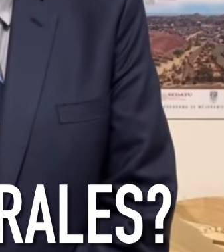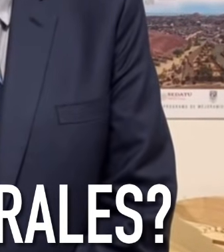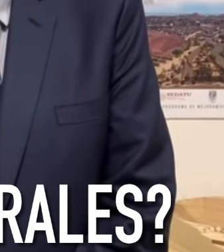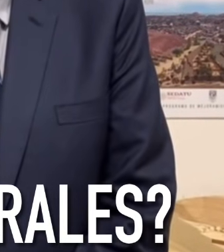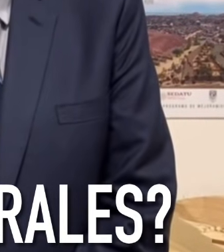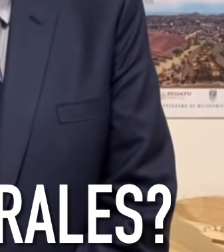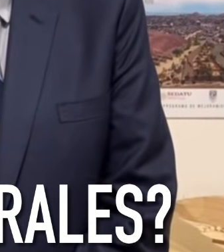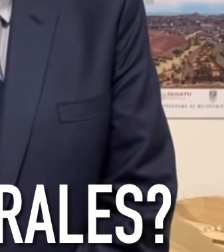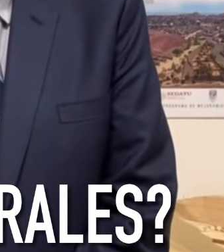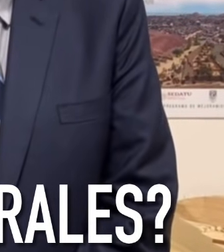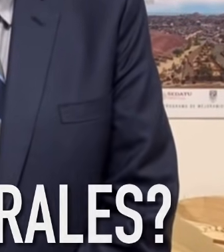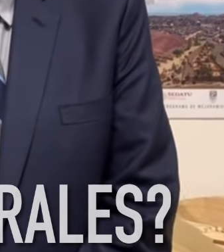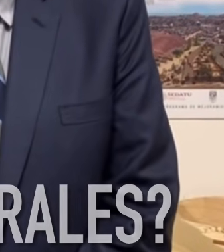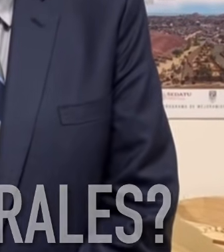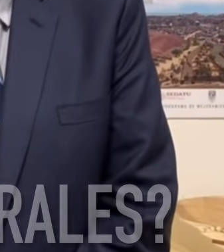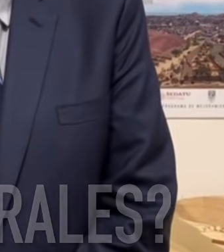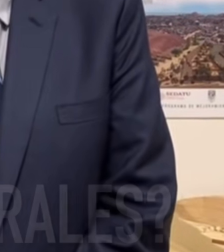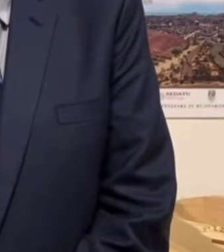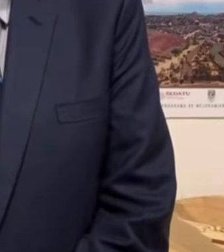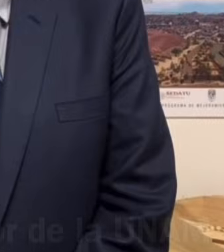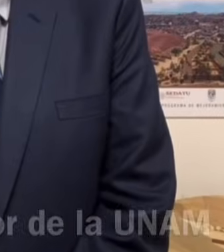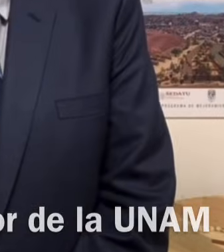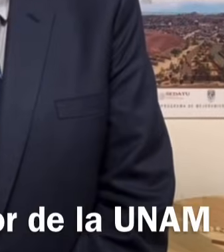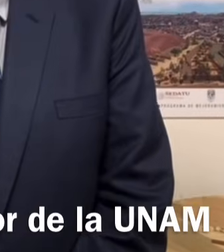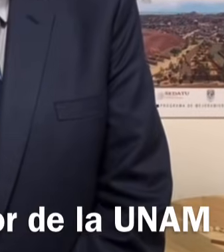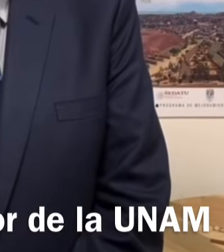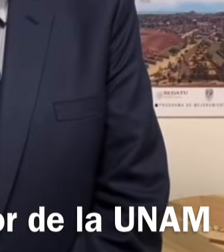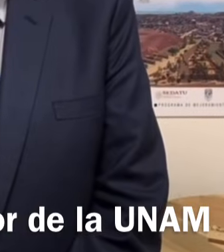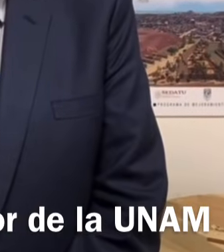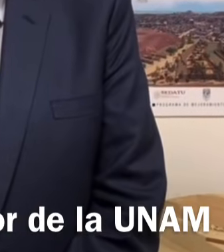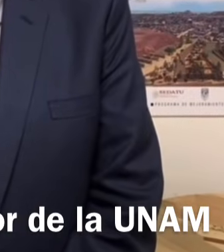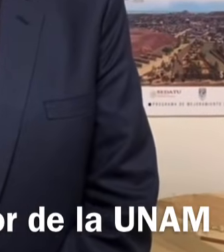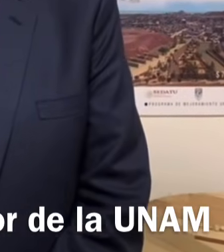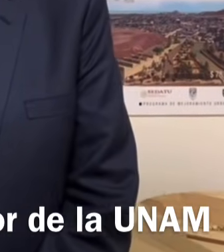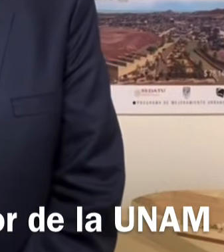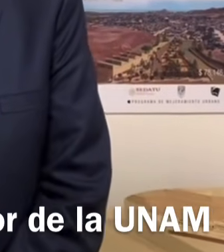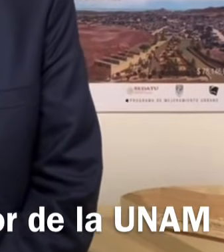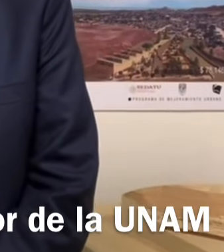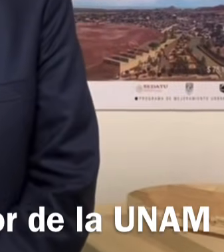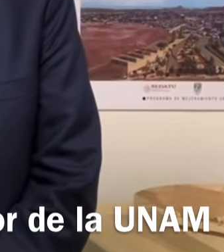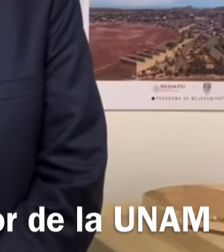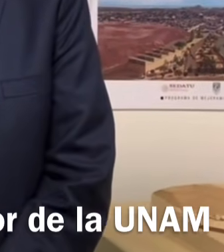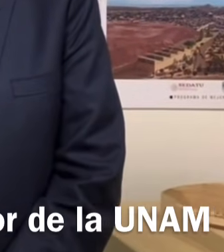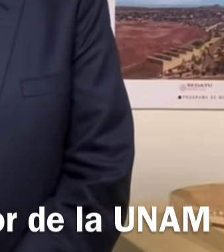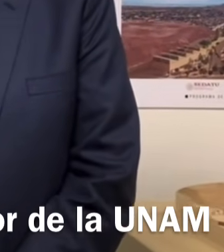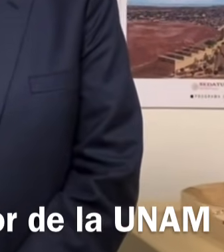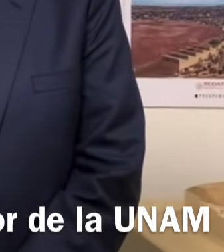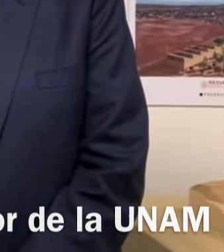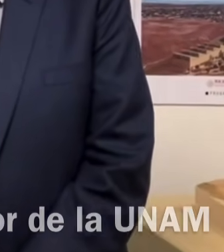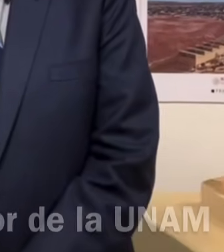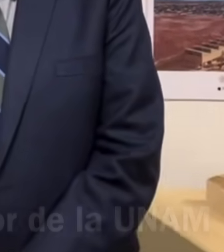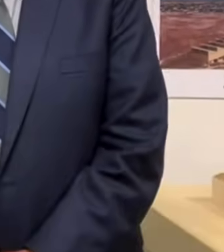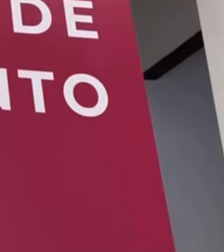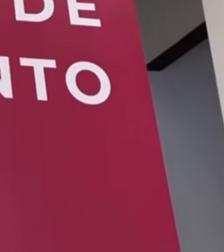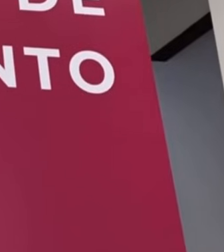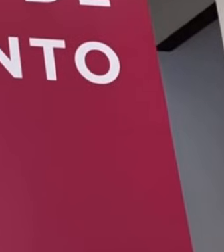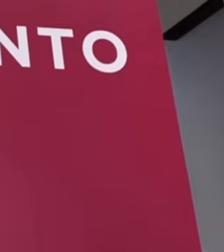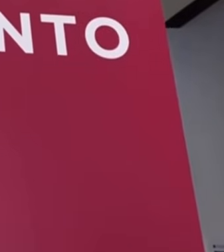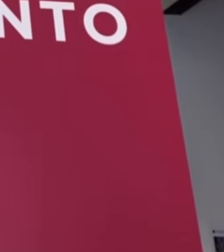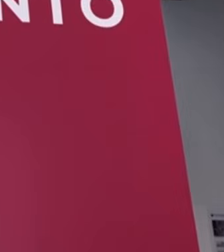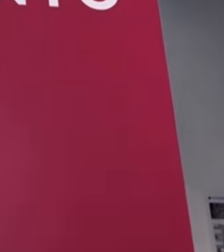desarrollo económico, el desarrollo social, en este caso el desarrollo urbano. Estamos trabajando de manera coordinada